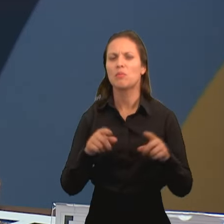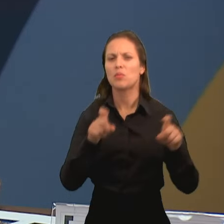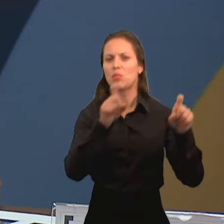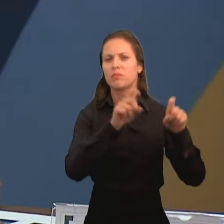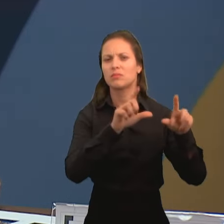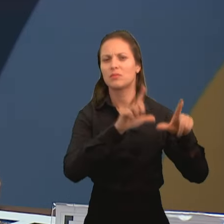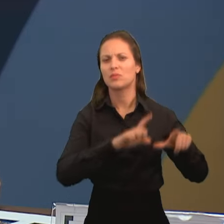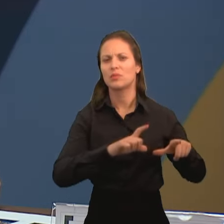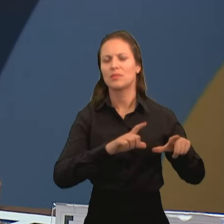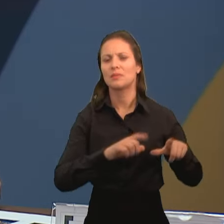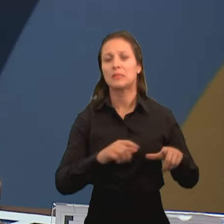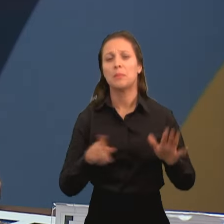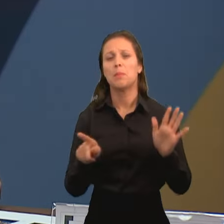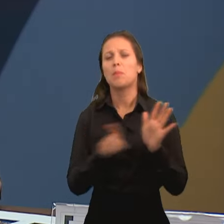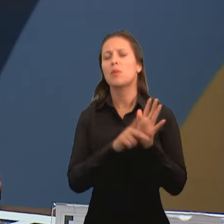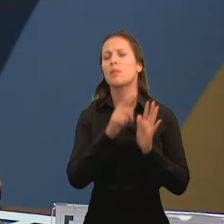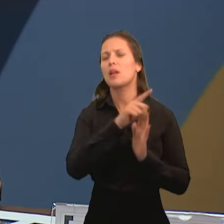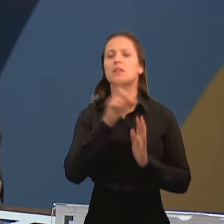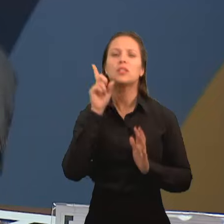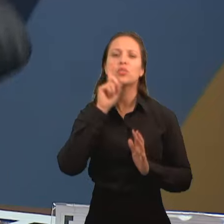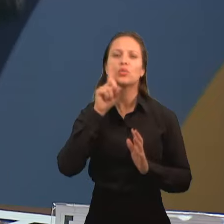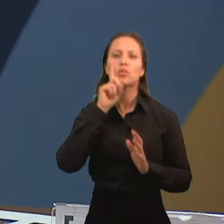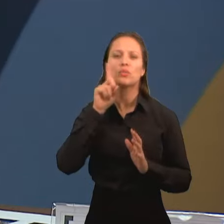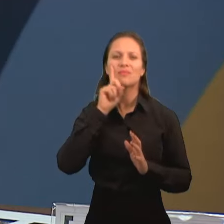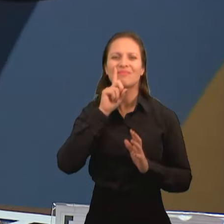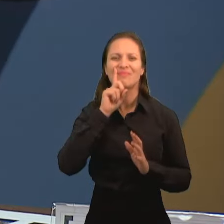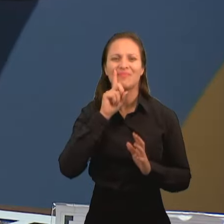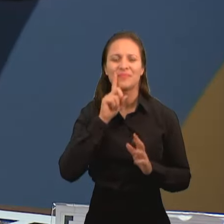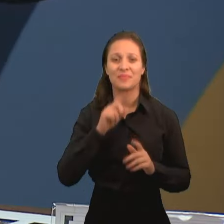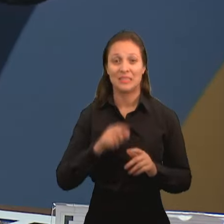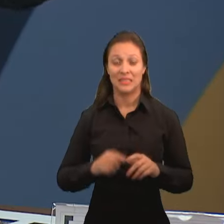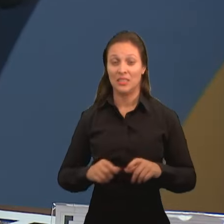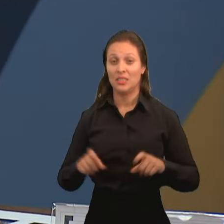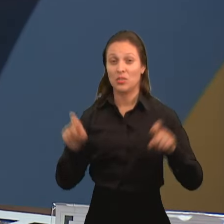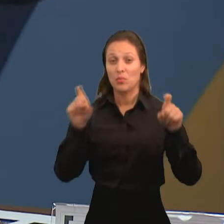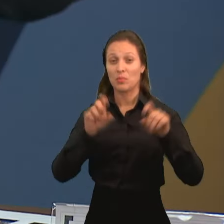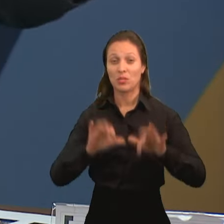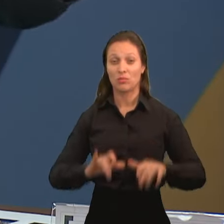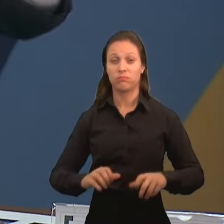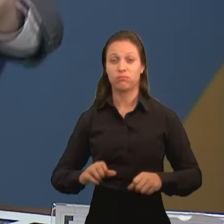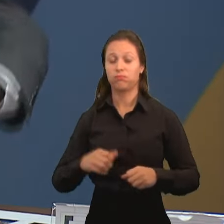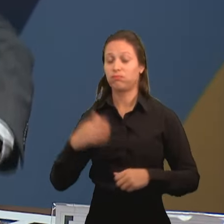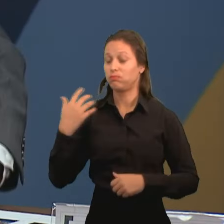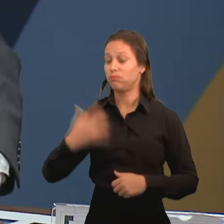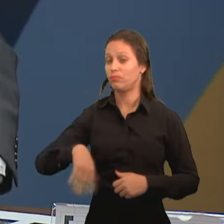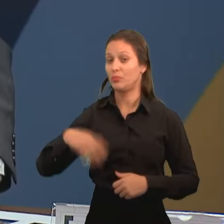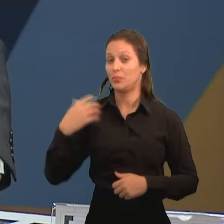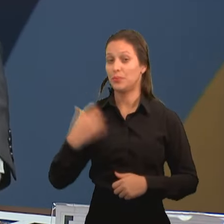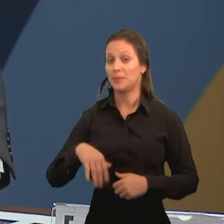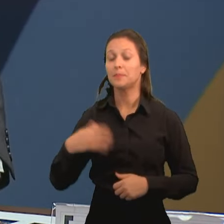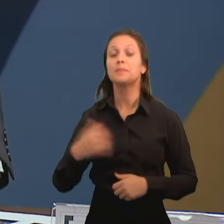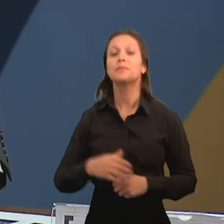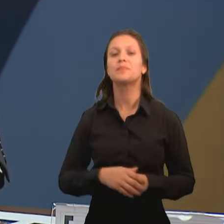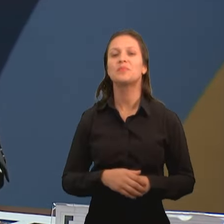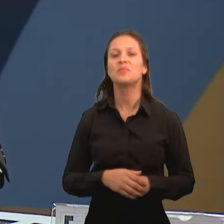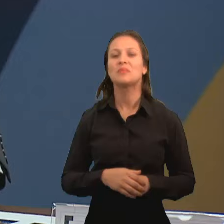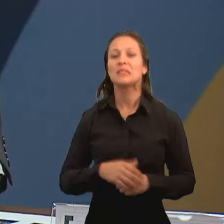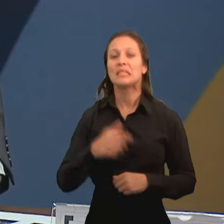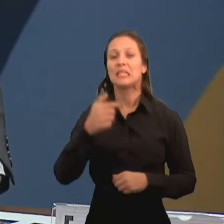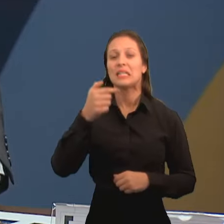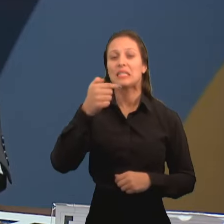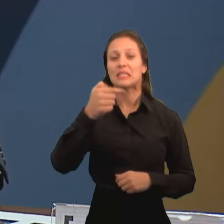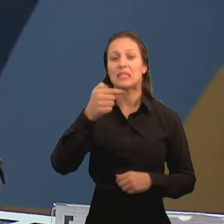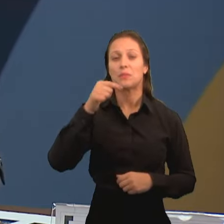estaban en los laboratorios de investigación del gobierno americano. es una sala que costaba millones de dólares, el